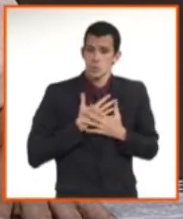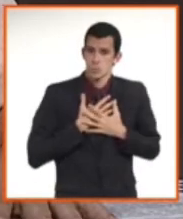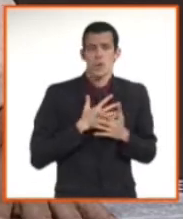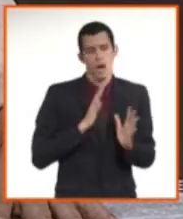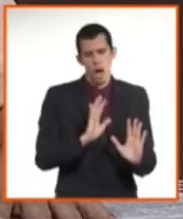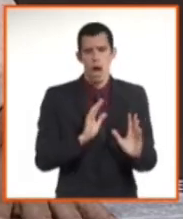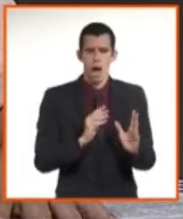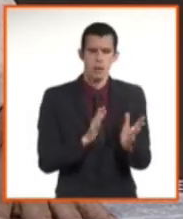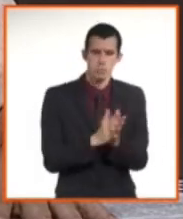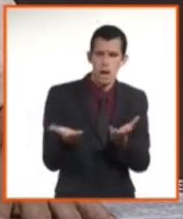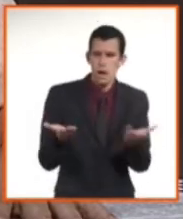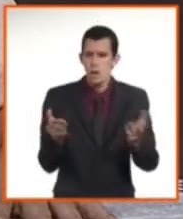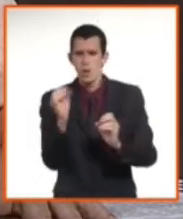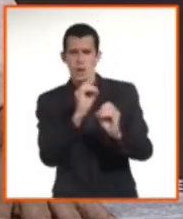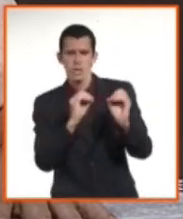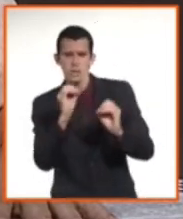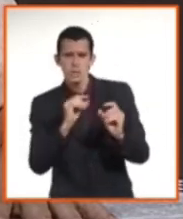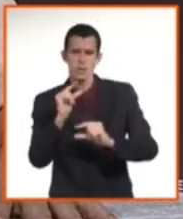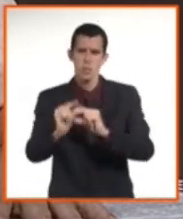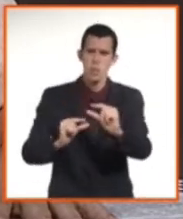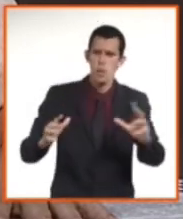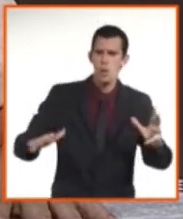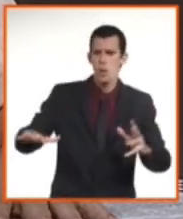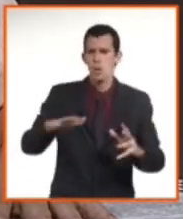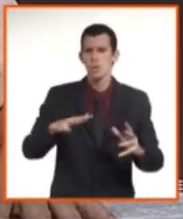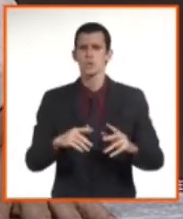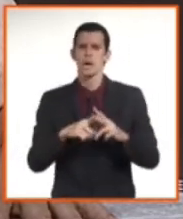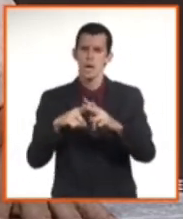con nuestras útiles herramientas y con la industria nacional y las